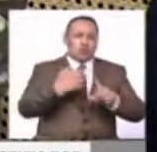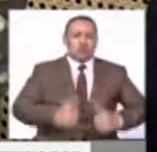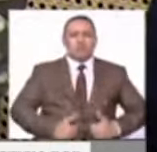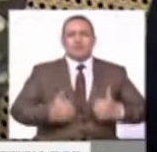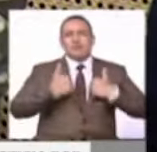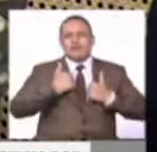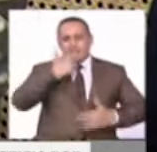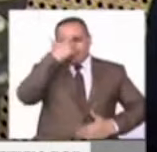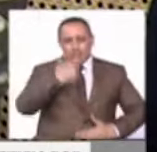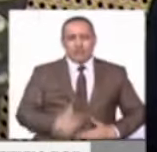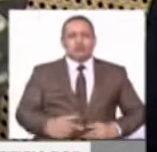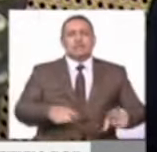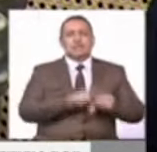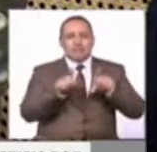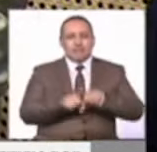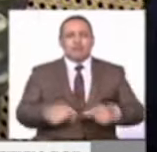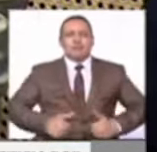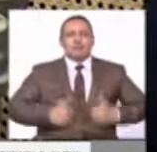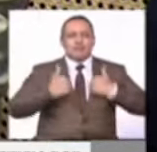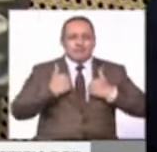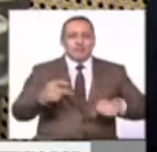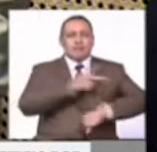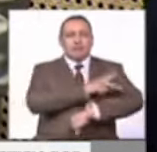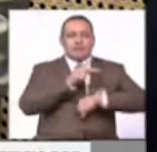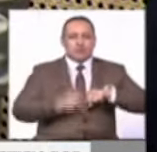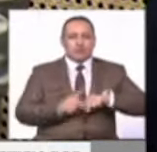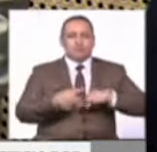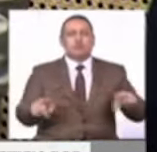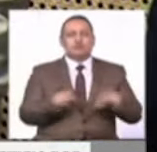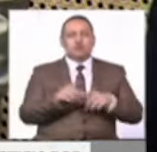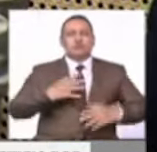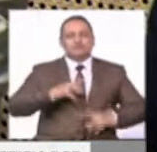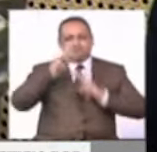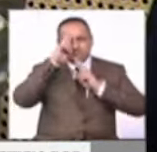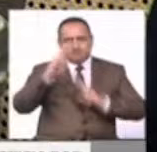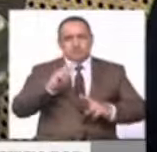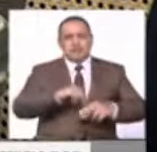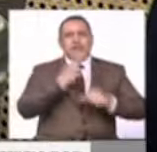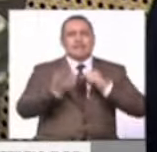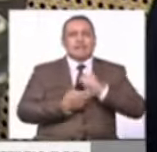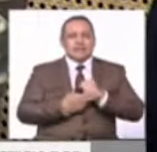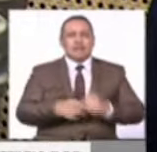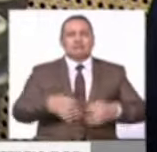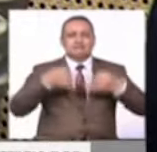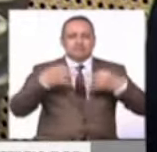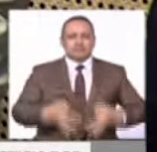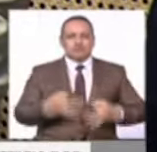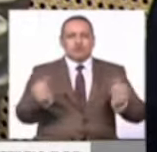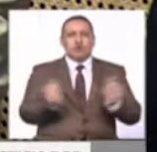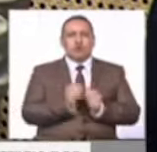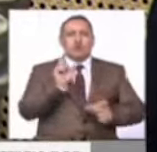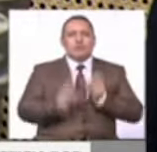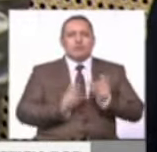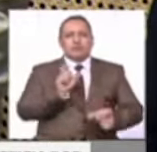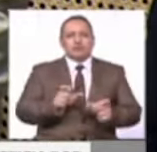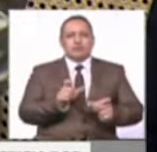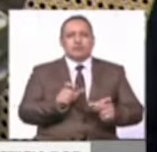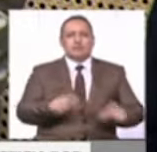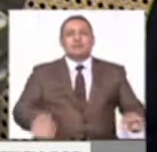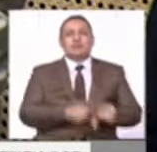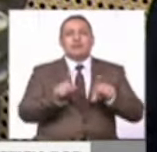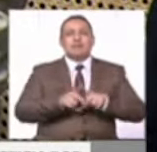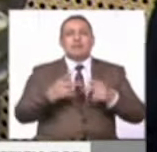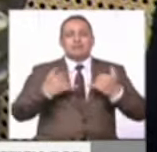y profesional respetando yar ando los derechos fundamentales de la persona